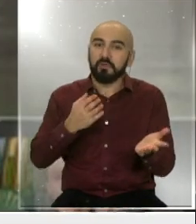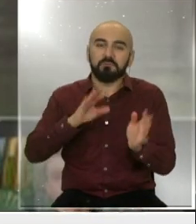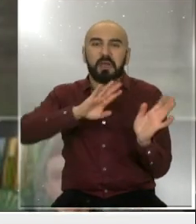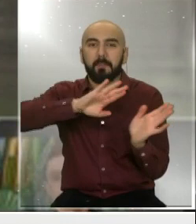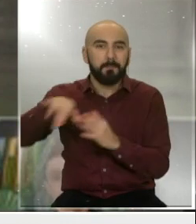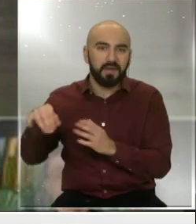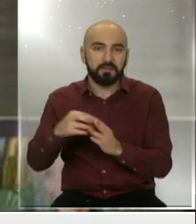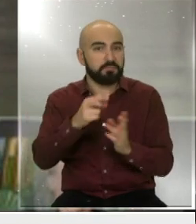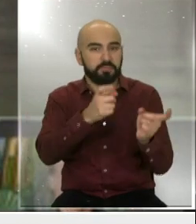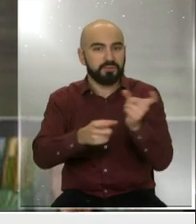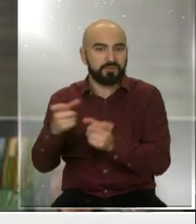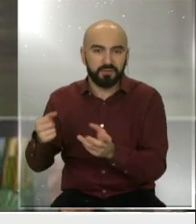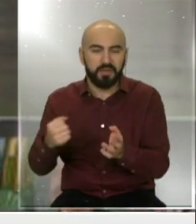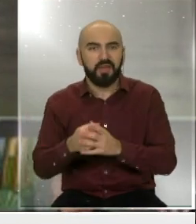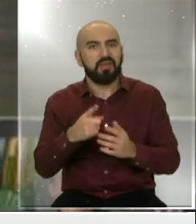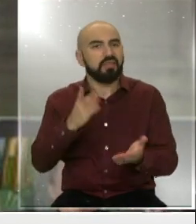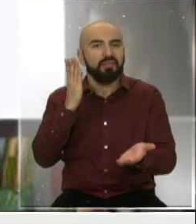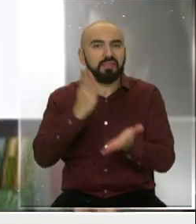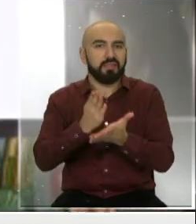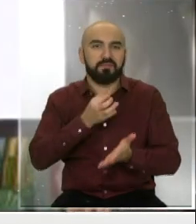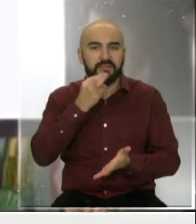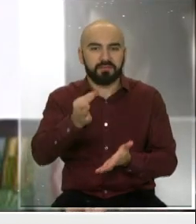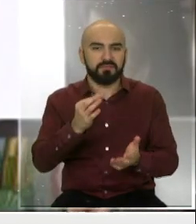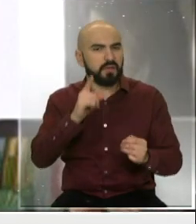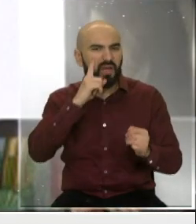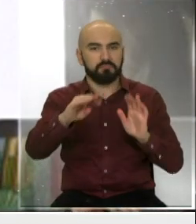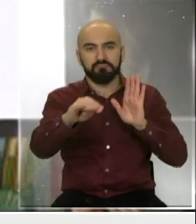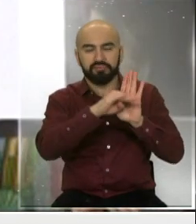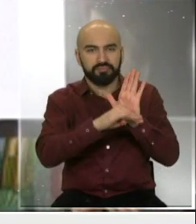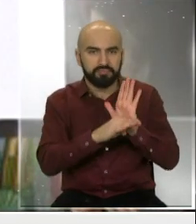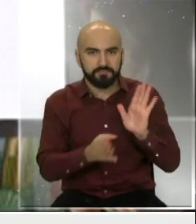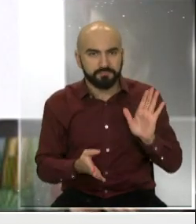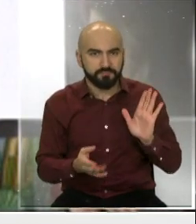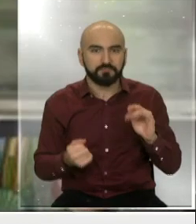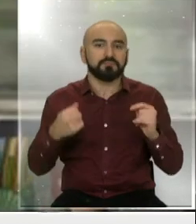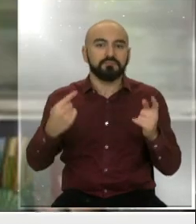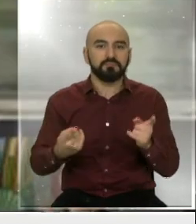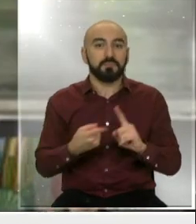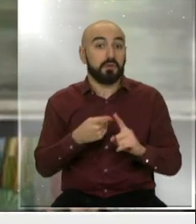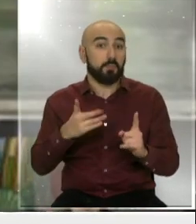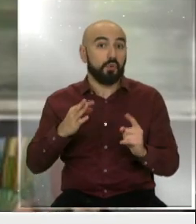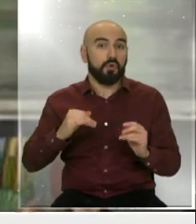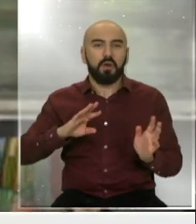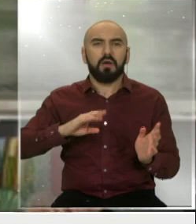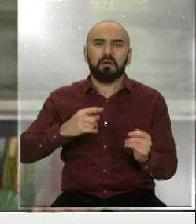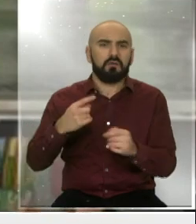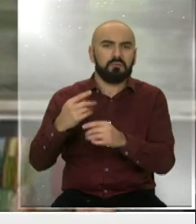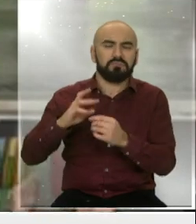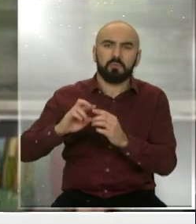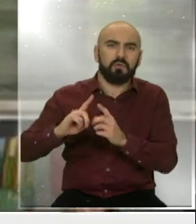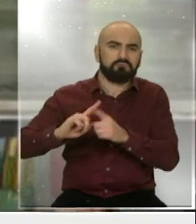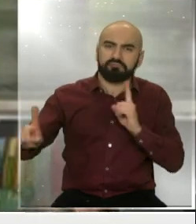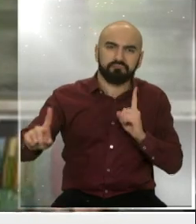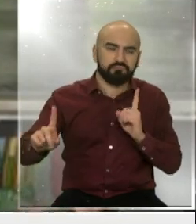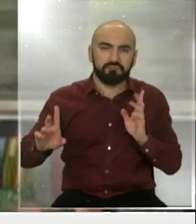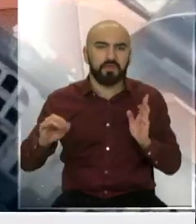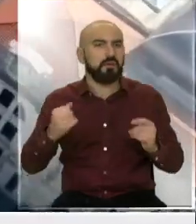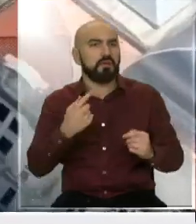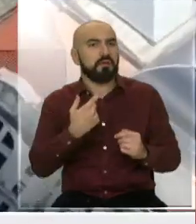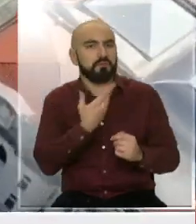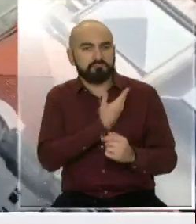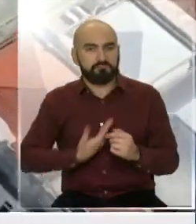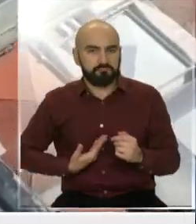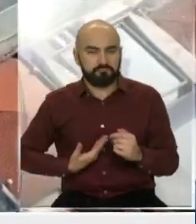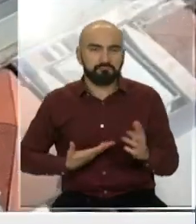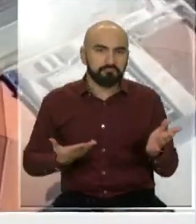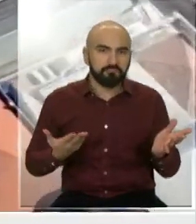son los gobernadores quienes definen las restricciones y hacen todo lo contrario al Ejecutivo, como por ejemplo el gobernador de Sao Paulo, el